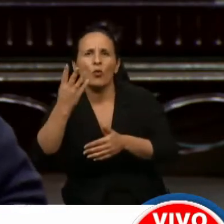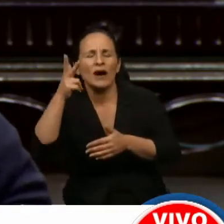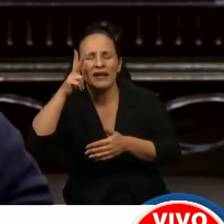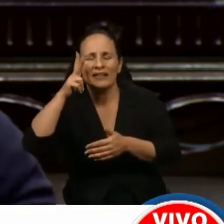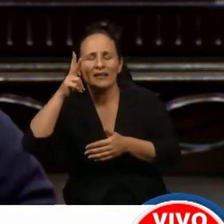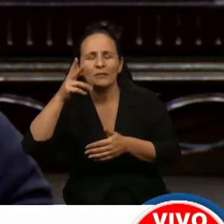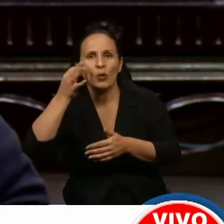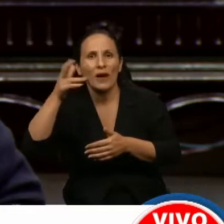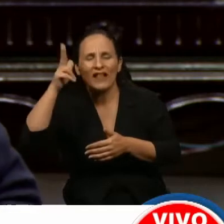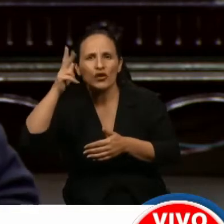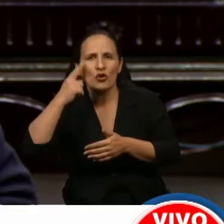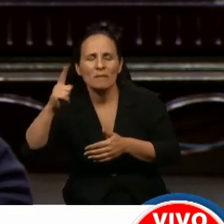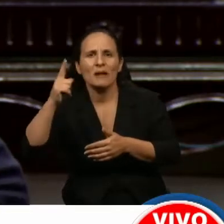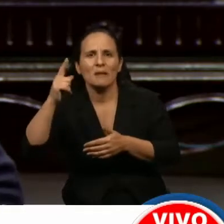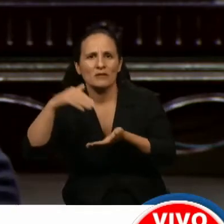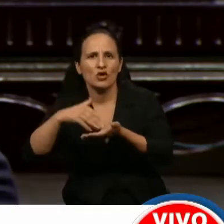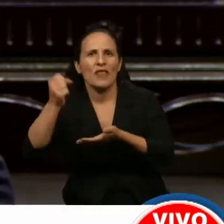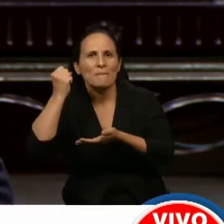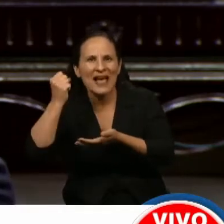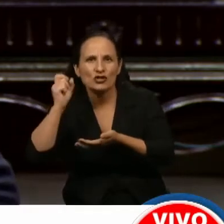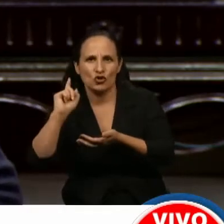de pesos, más o menos en ese momento.